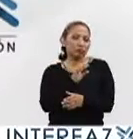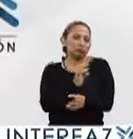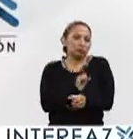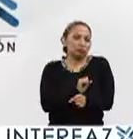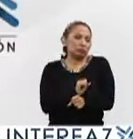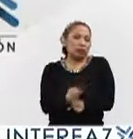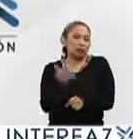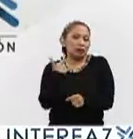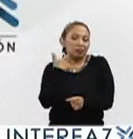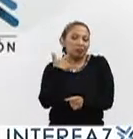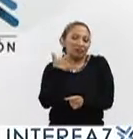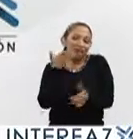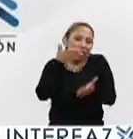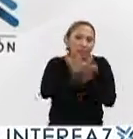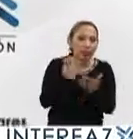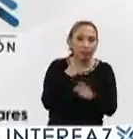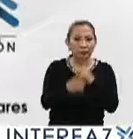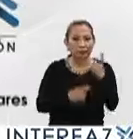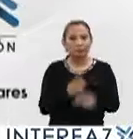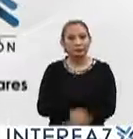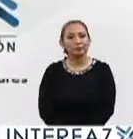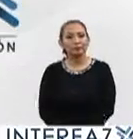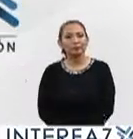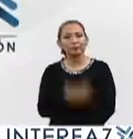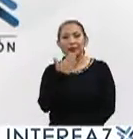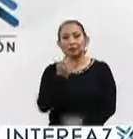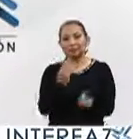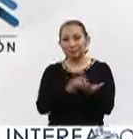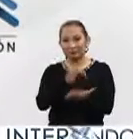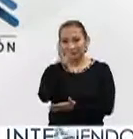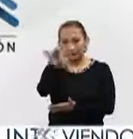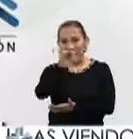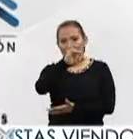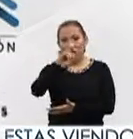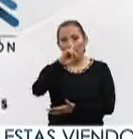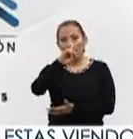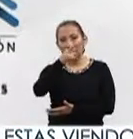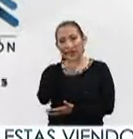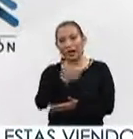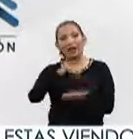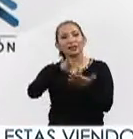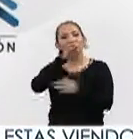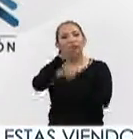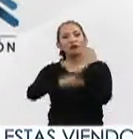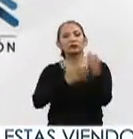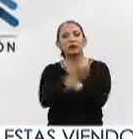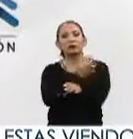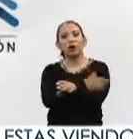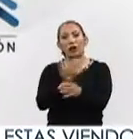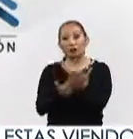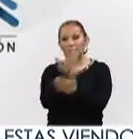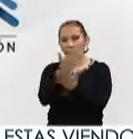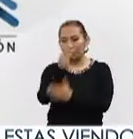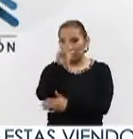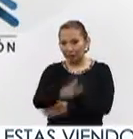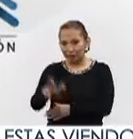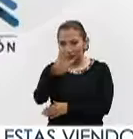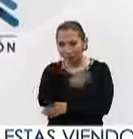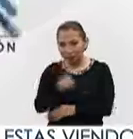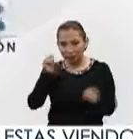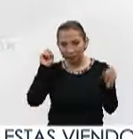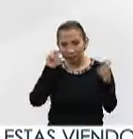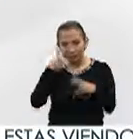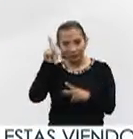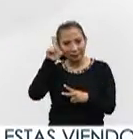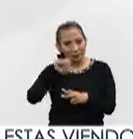simplemente pues, atreverse y acercarse al deporte. Muy bien. Muy bien, pues muchísimas gracias, Jorge. Muchísimas gracias a todos quienes nos acompañaron esta mañana de martes. Nos